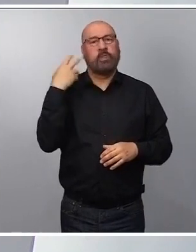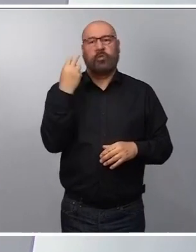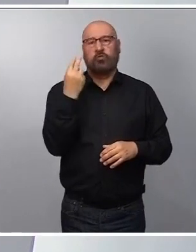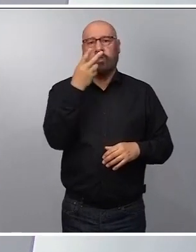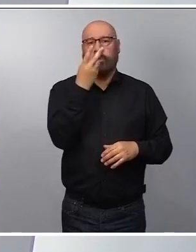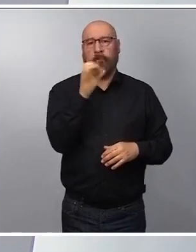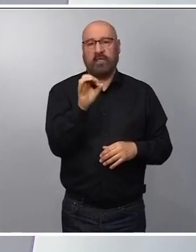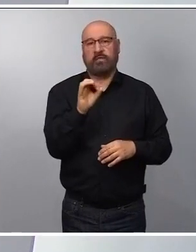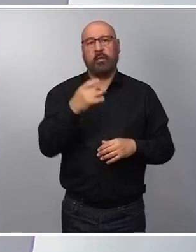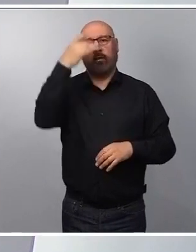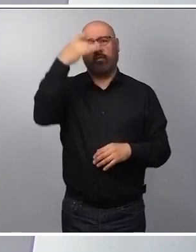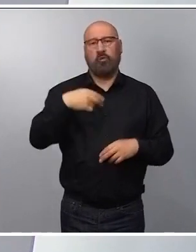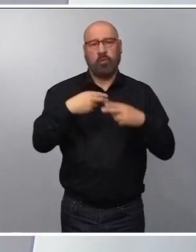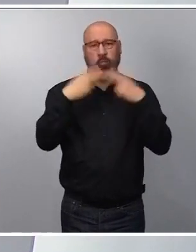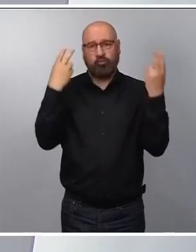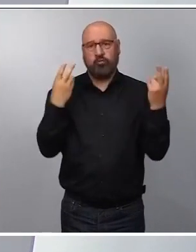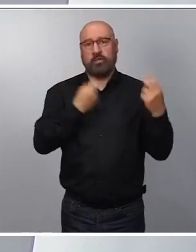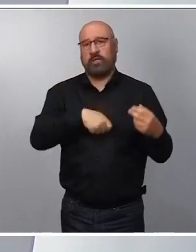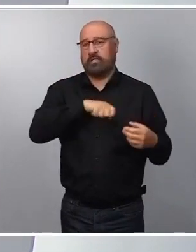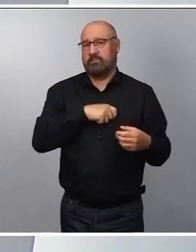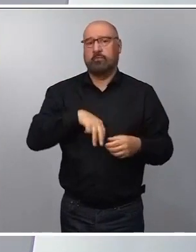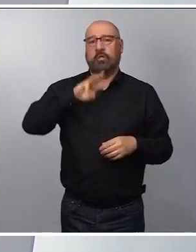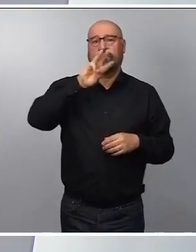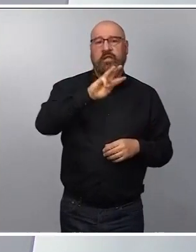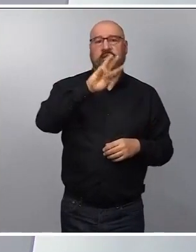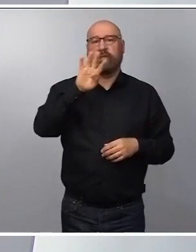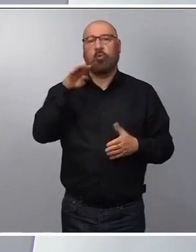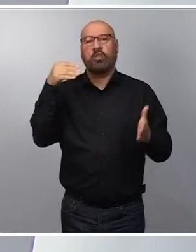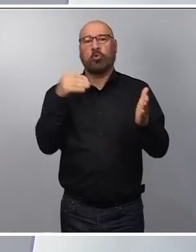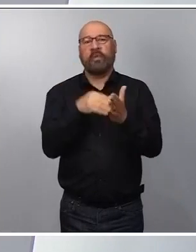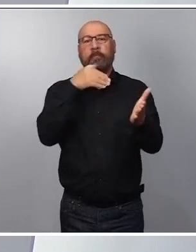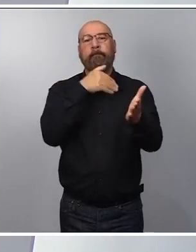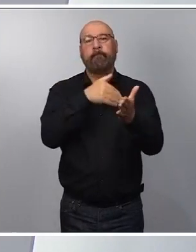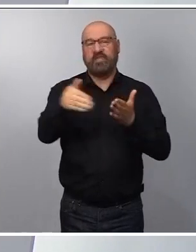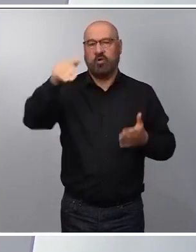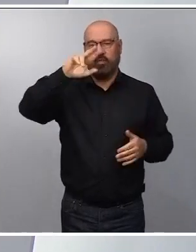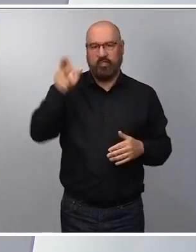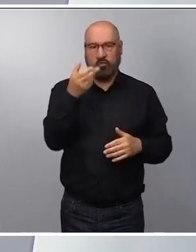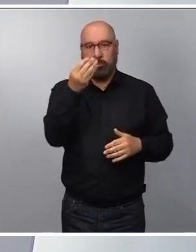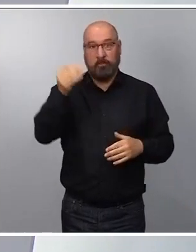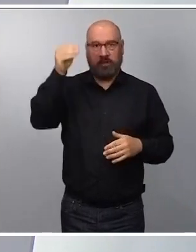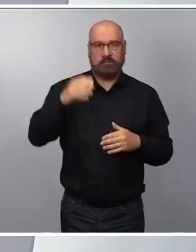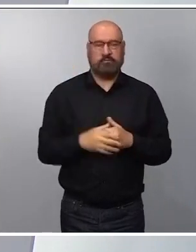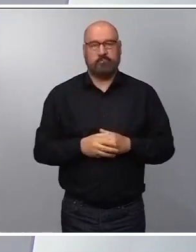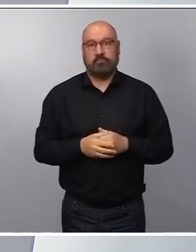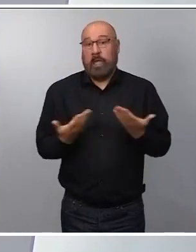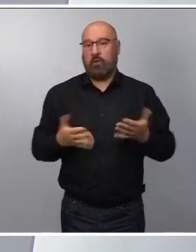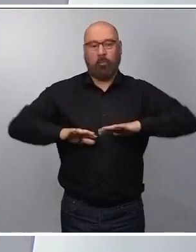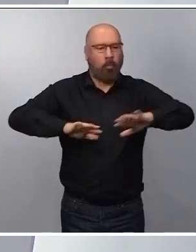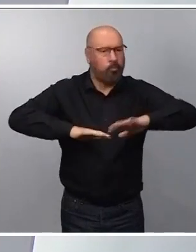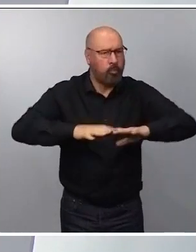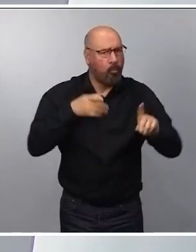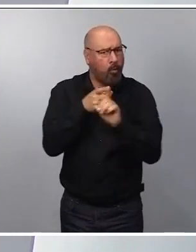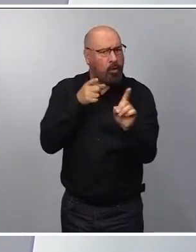aumento da deuda do Estado en algo máis de 34.000 millóns de euros. E, por iso, as actuaciones en este ámbito deben velar